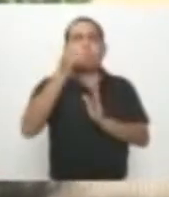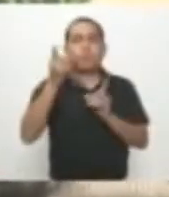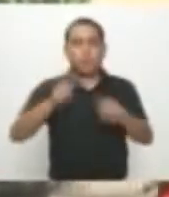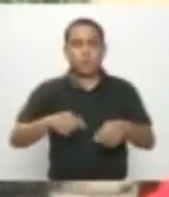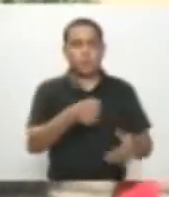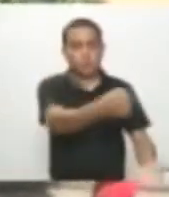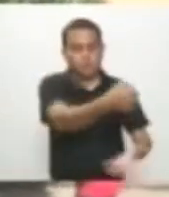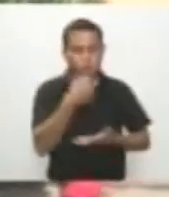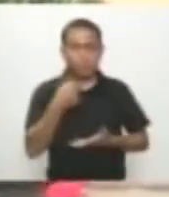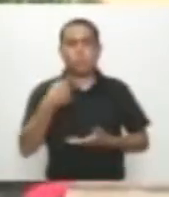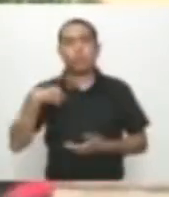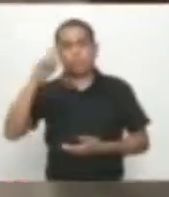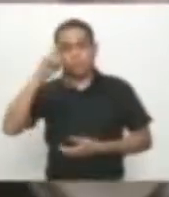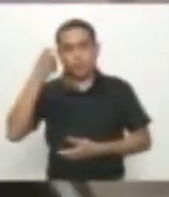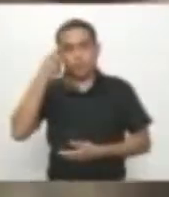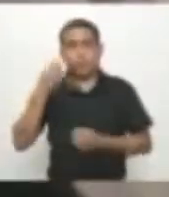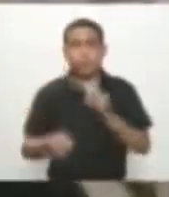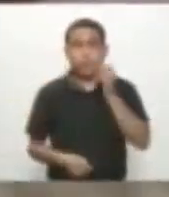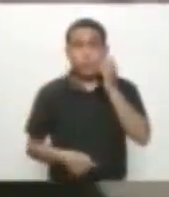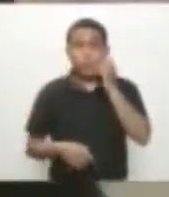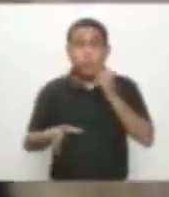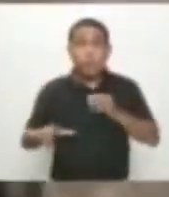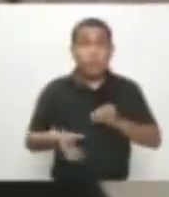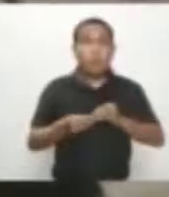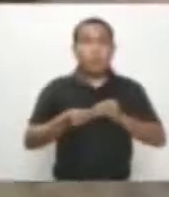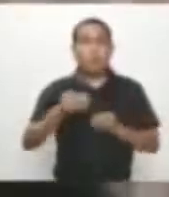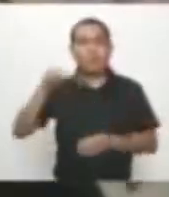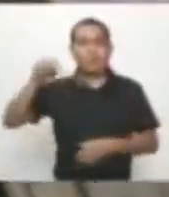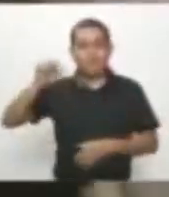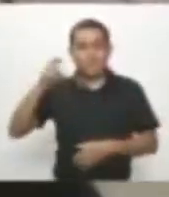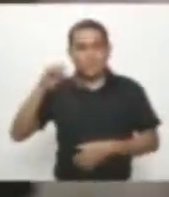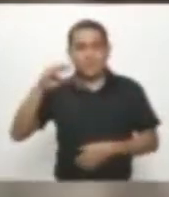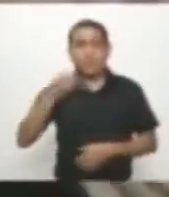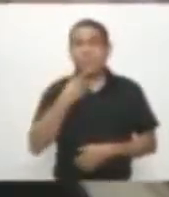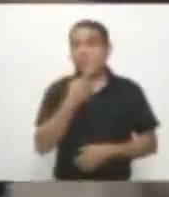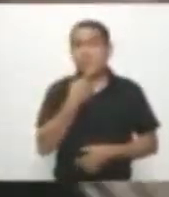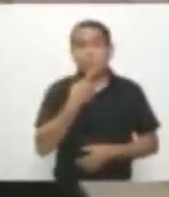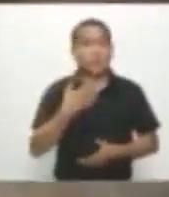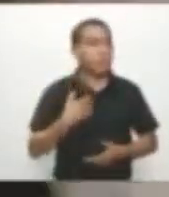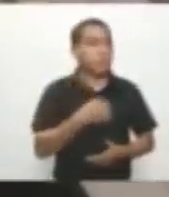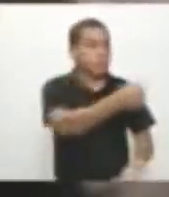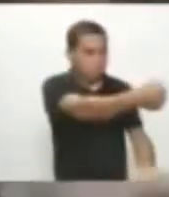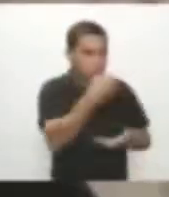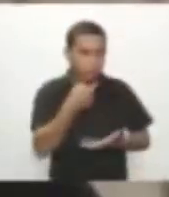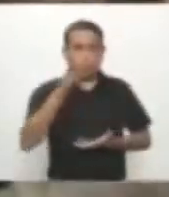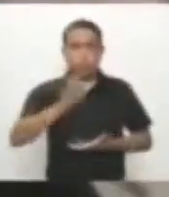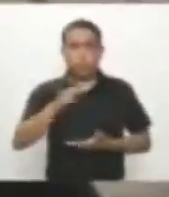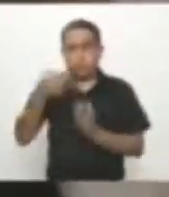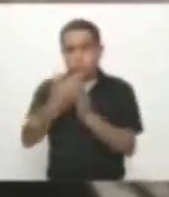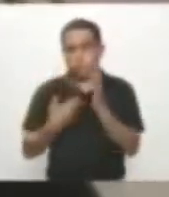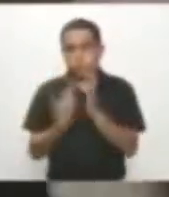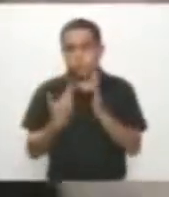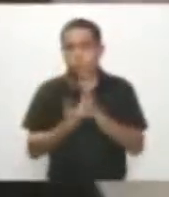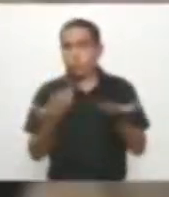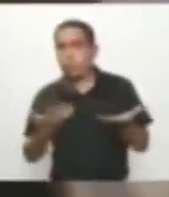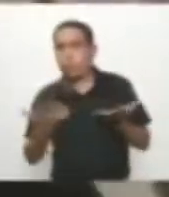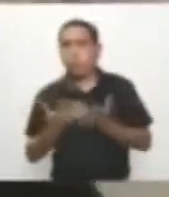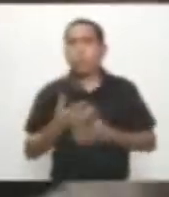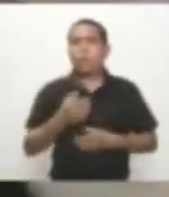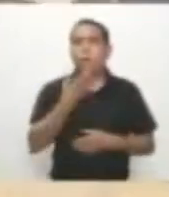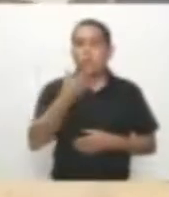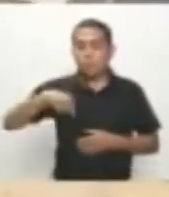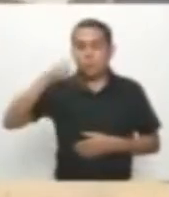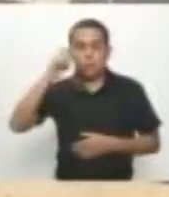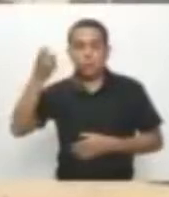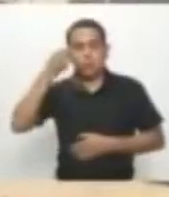el análisis, Máximo concluye que si la deuda del distrito por el pago del resto del lote quedó dentro del acuerdo de reestructuración de pasivos con los acreedores del